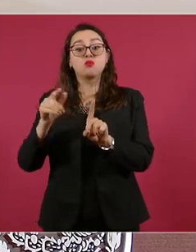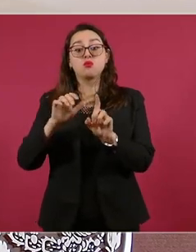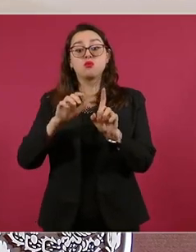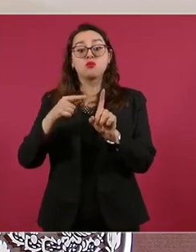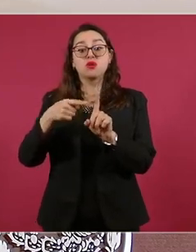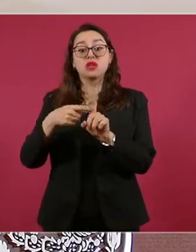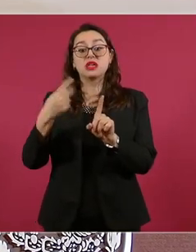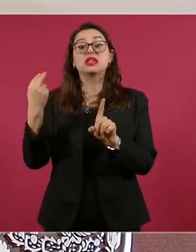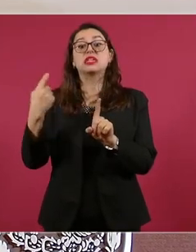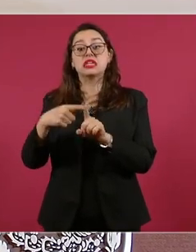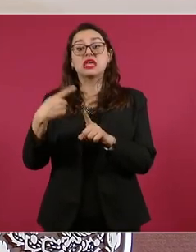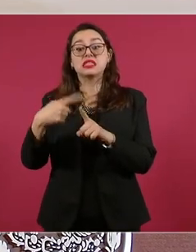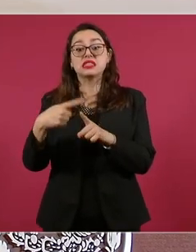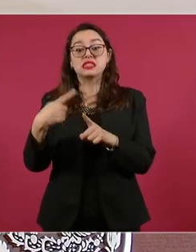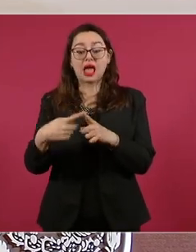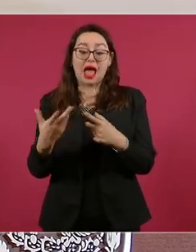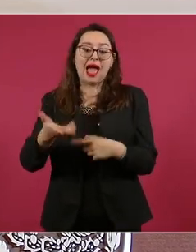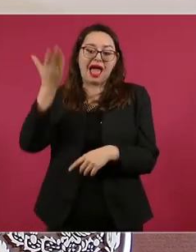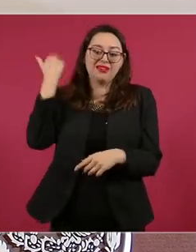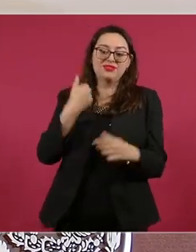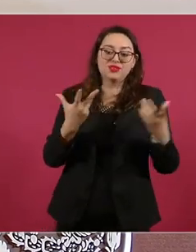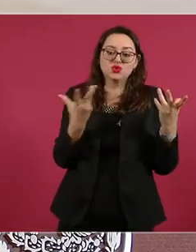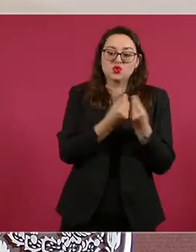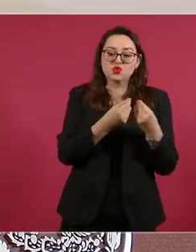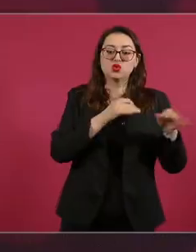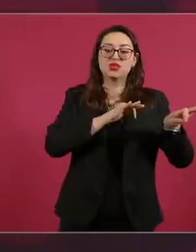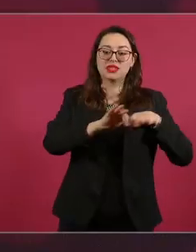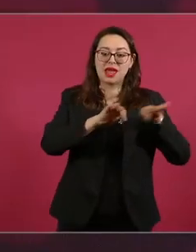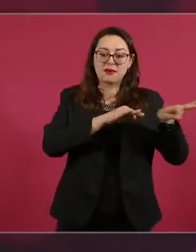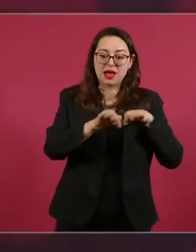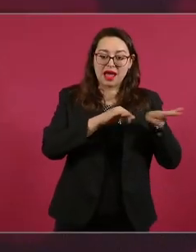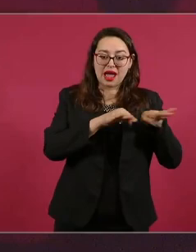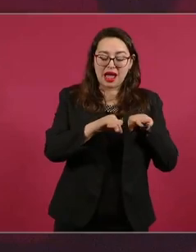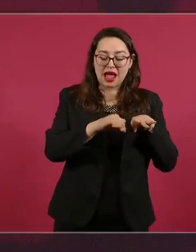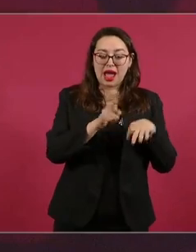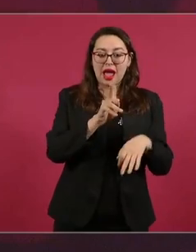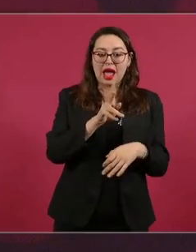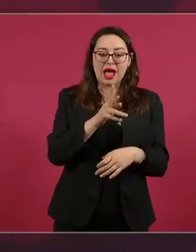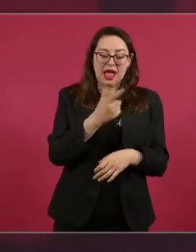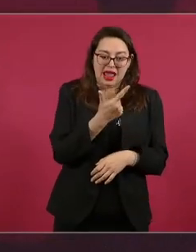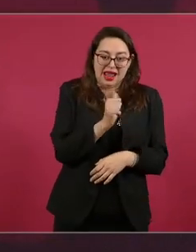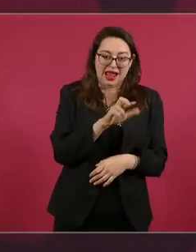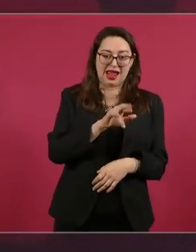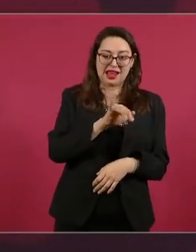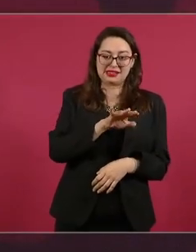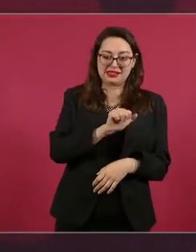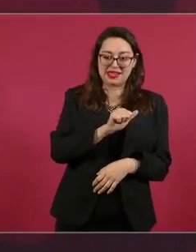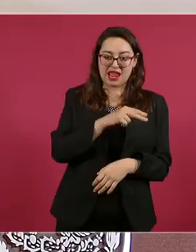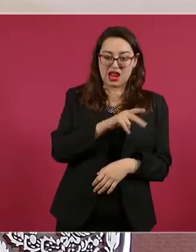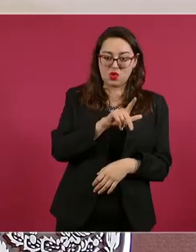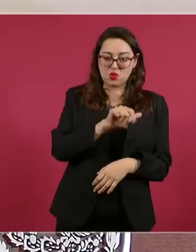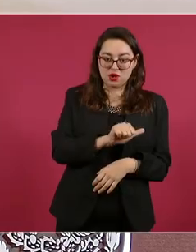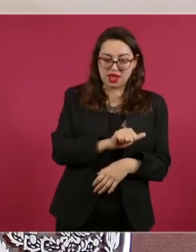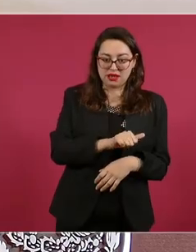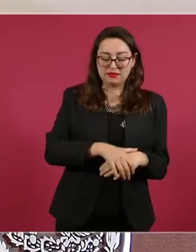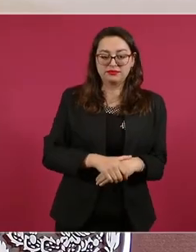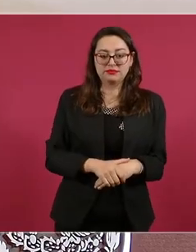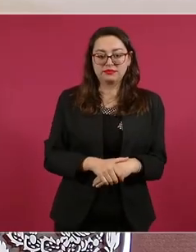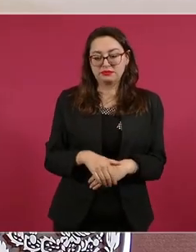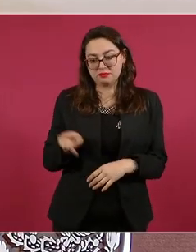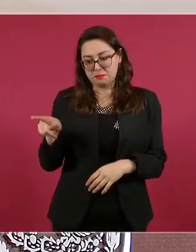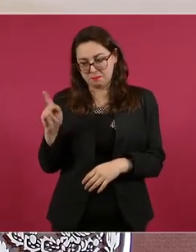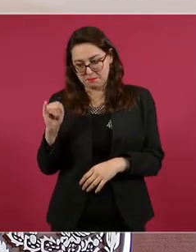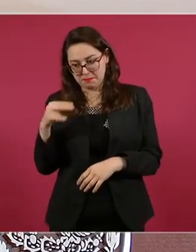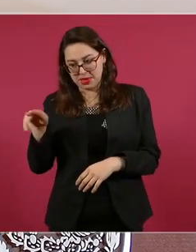Norma Piña, ¿sí? La señora, le ofrezco disculpa por no decir bien su nombre.